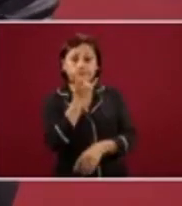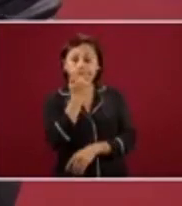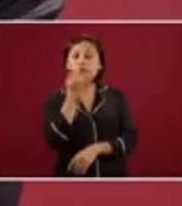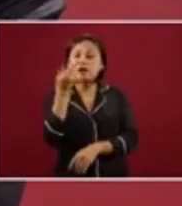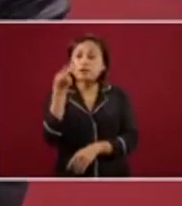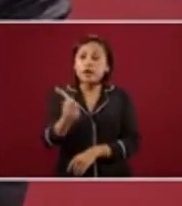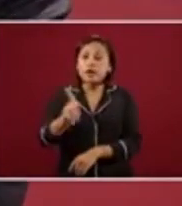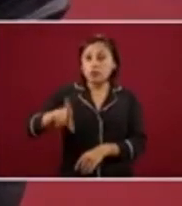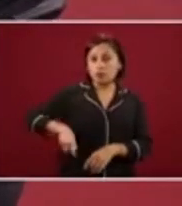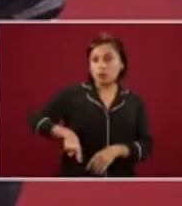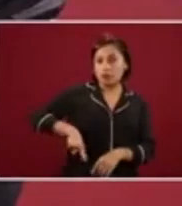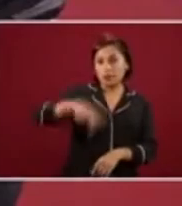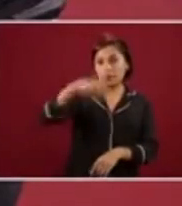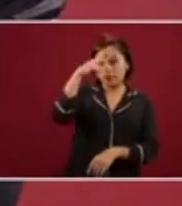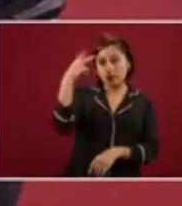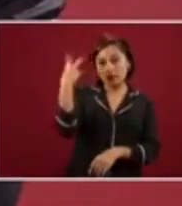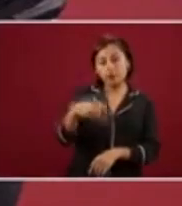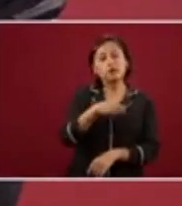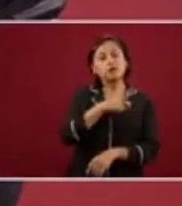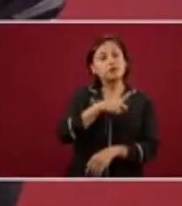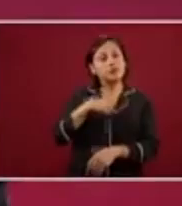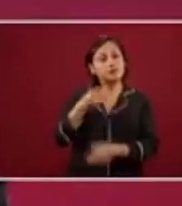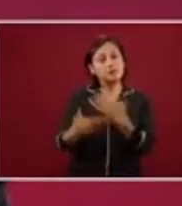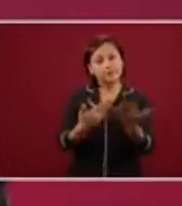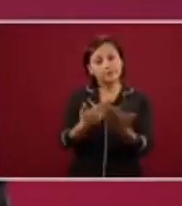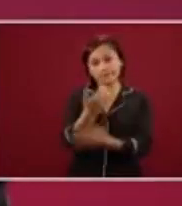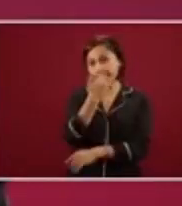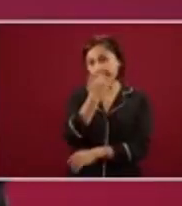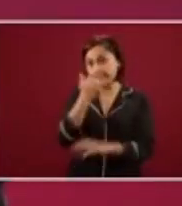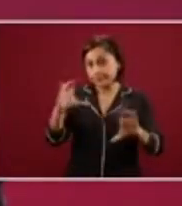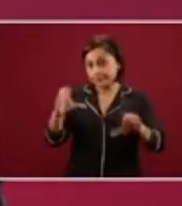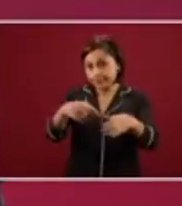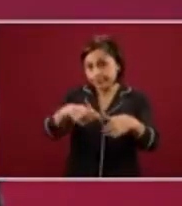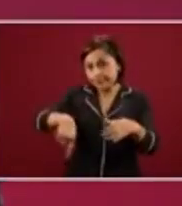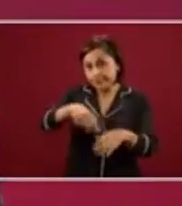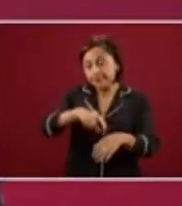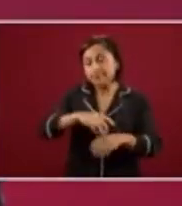y tiene también que